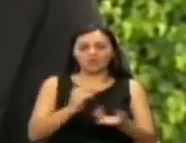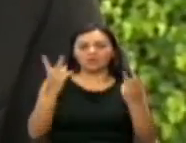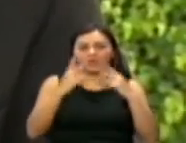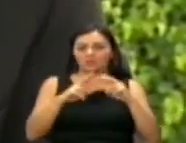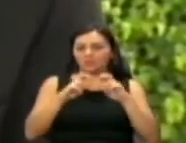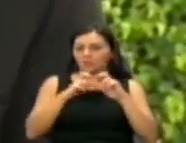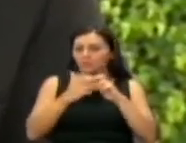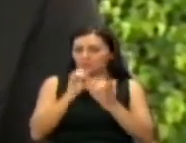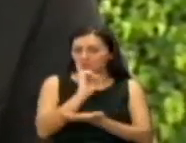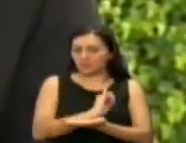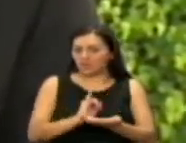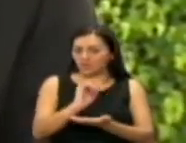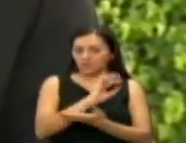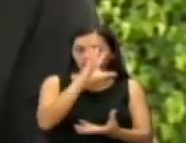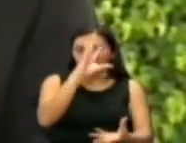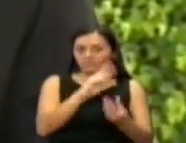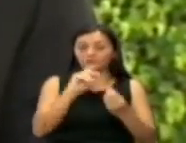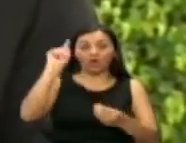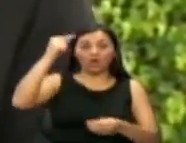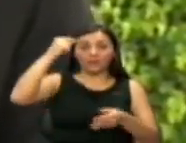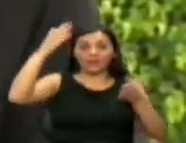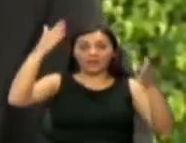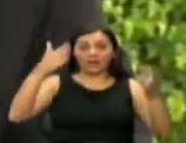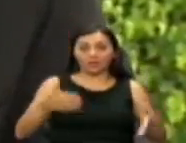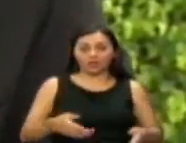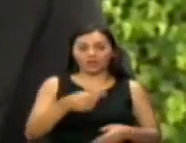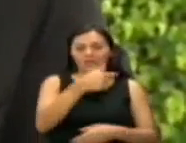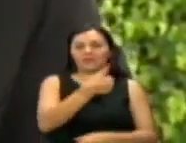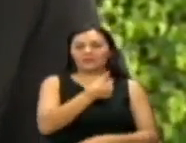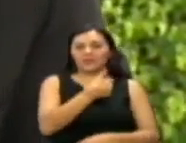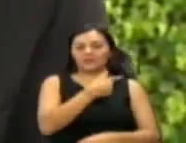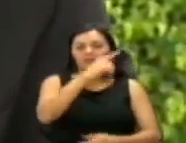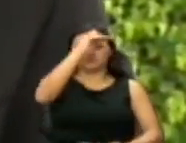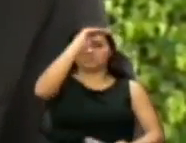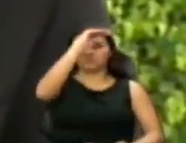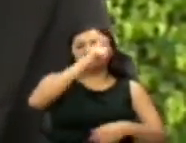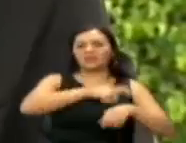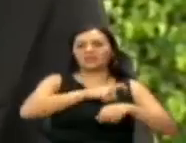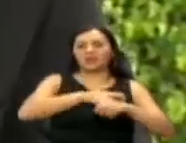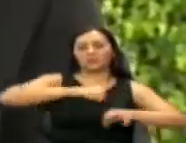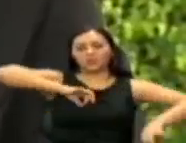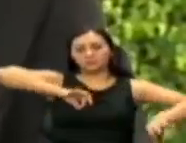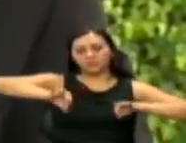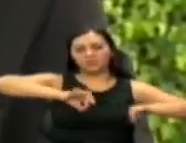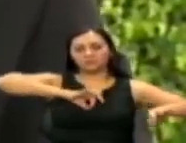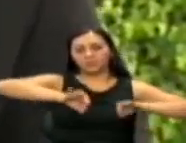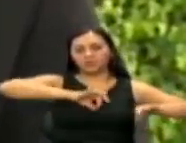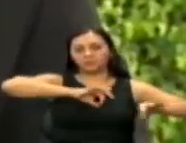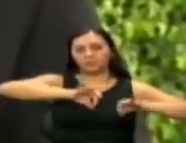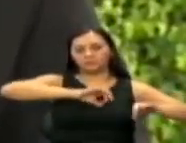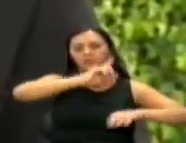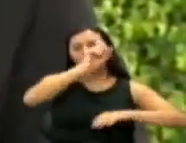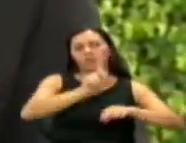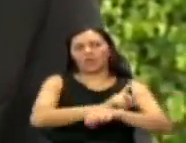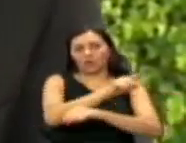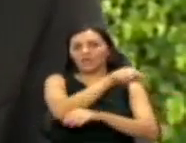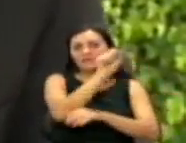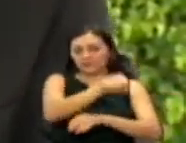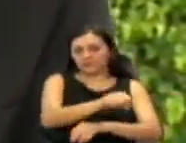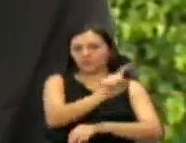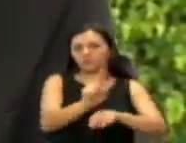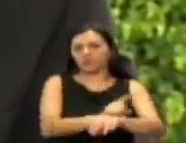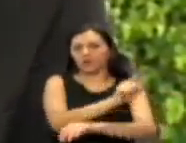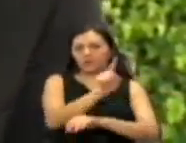Imbabura. El señor gobernador de Imbabura tiene todo un espacio, ¿no?, para, ahí sí de una hora aproximadamente,